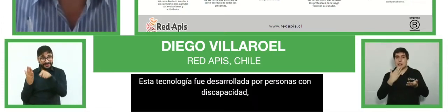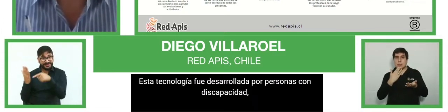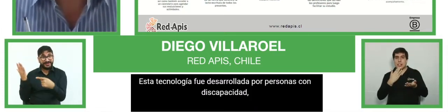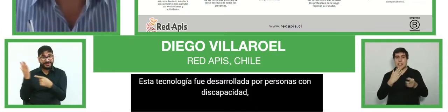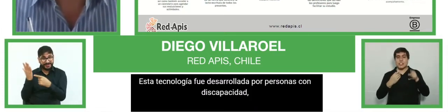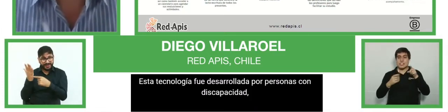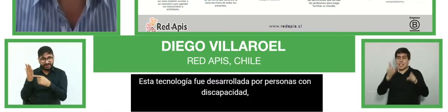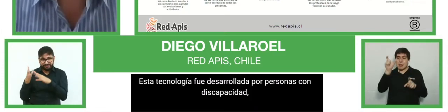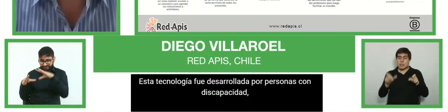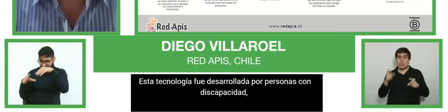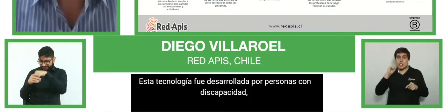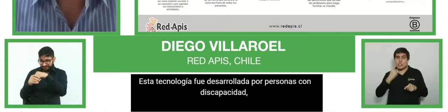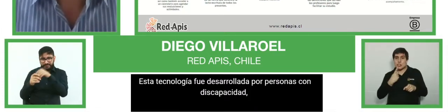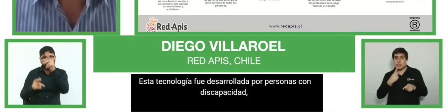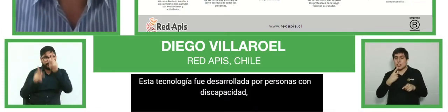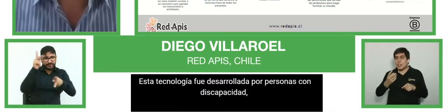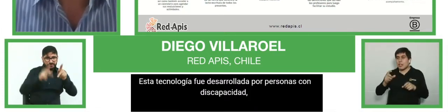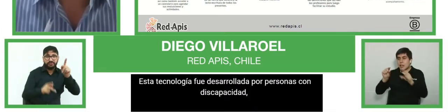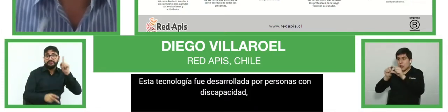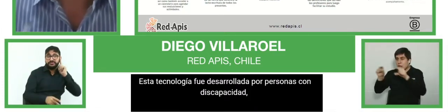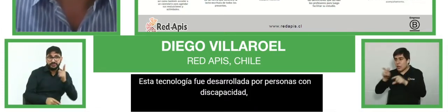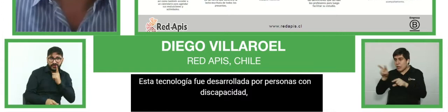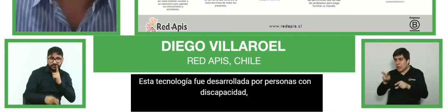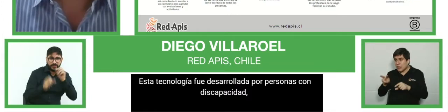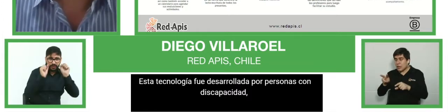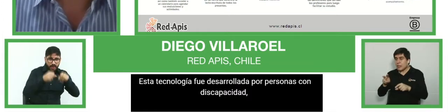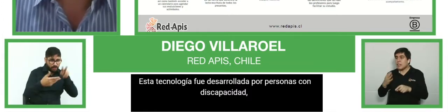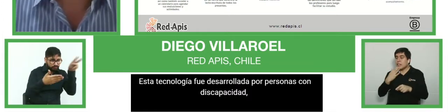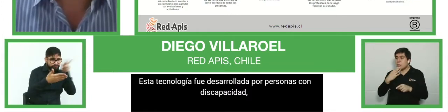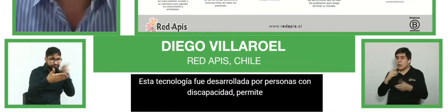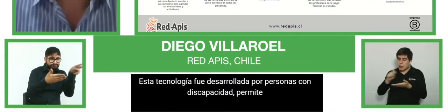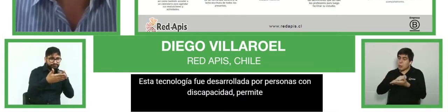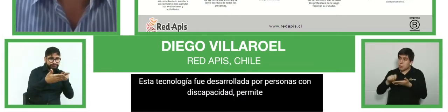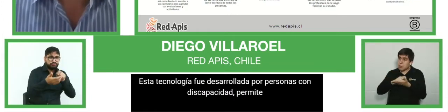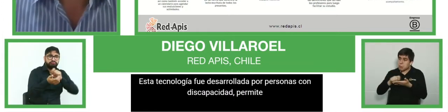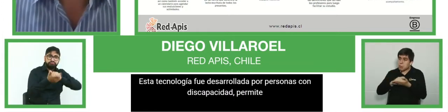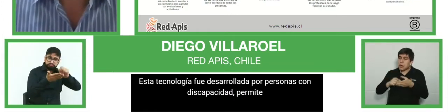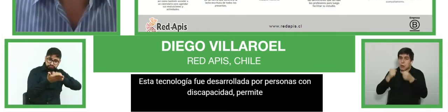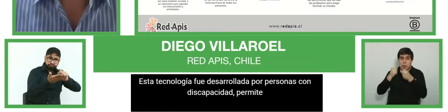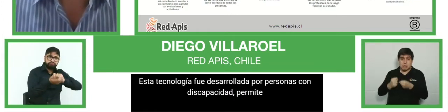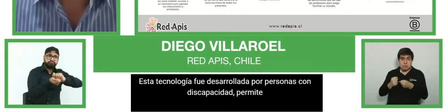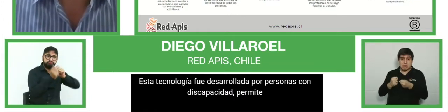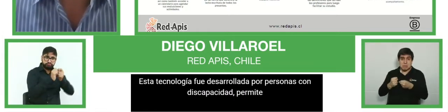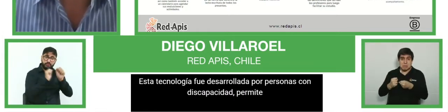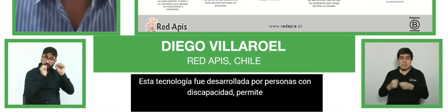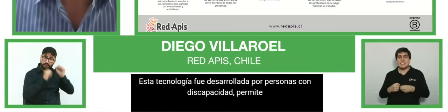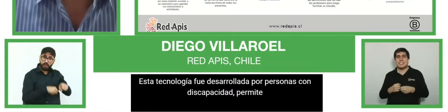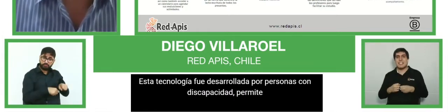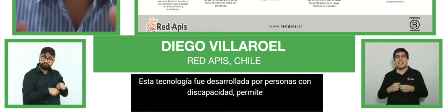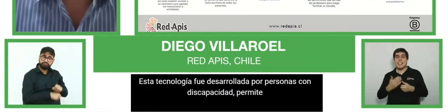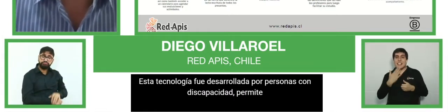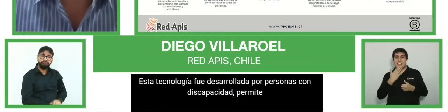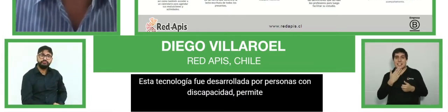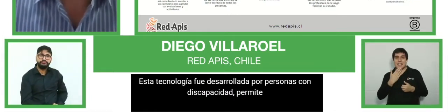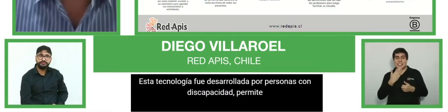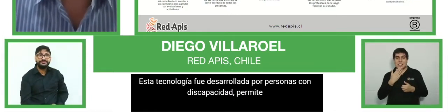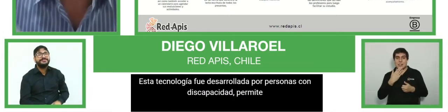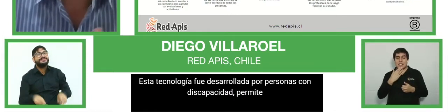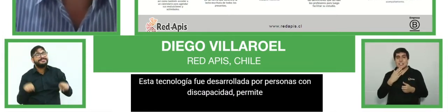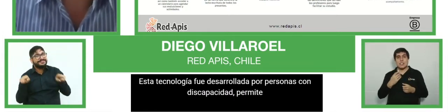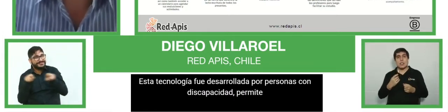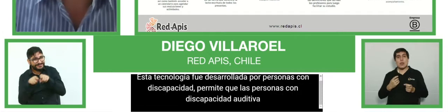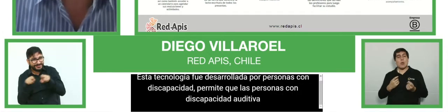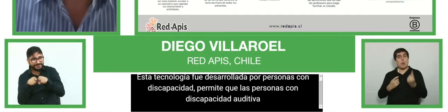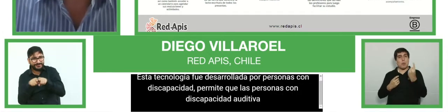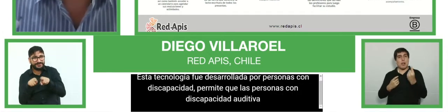pueden, además de leer el subtítulo, también pueden tomar apuntes en tiempo real. Además de eso, si es más de una persona en la sala